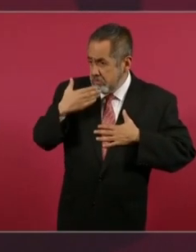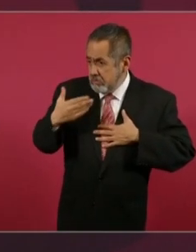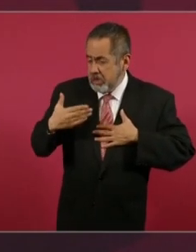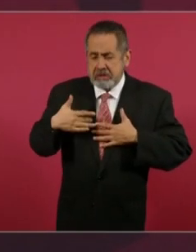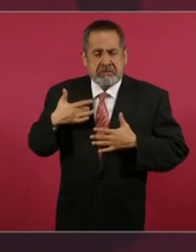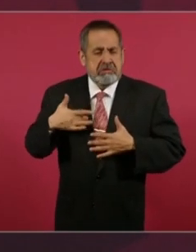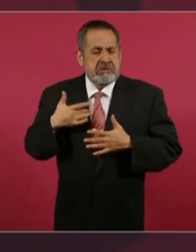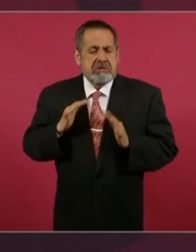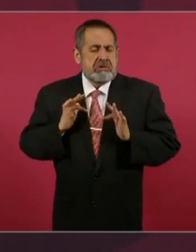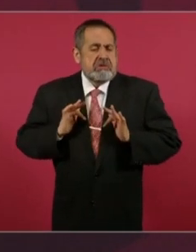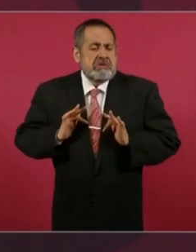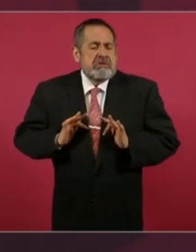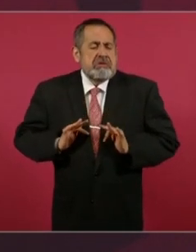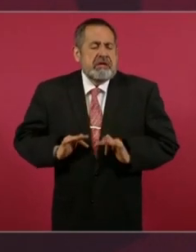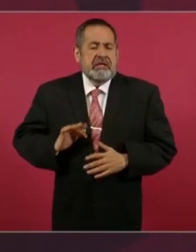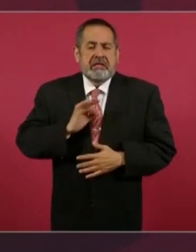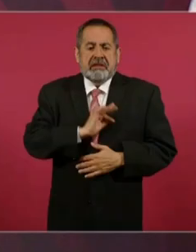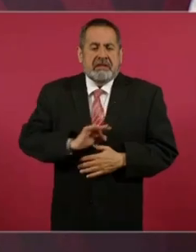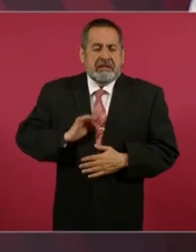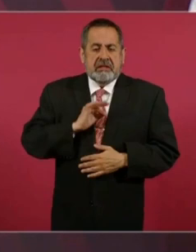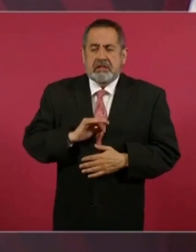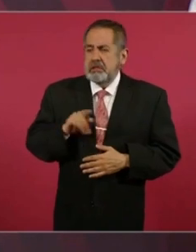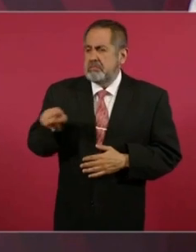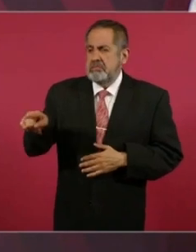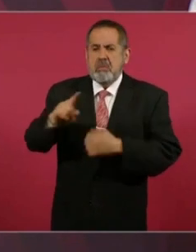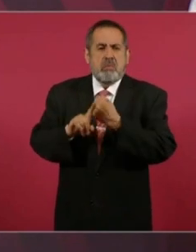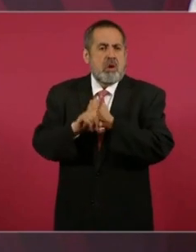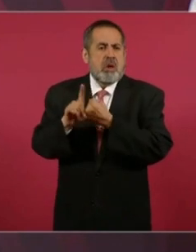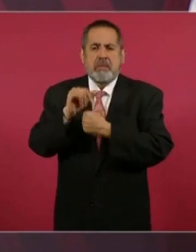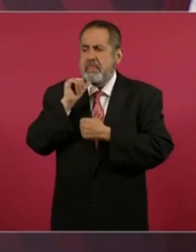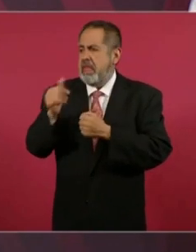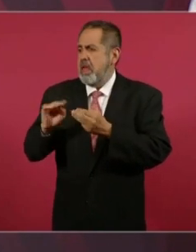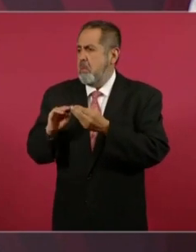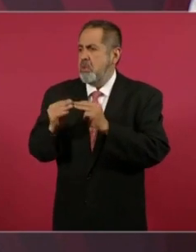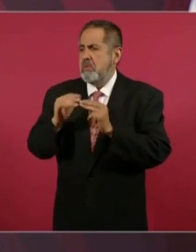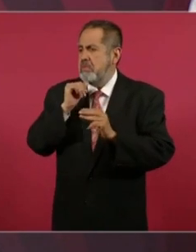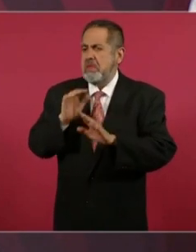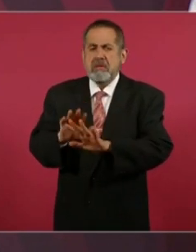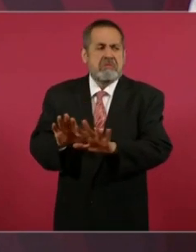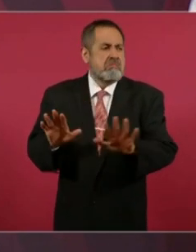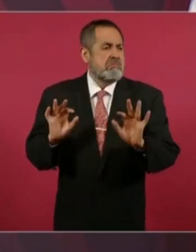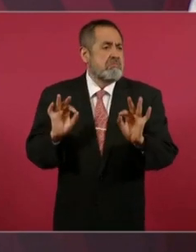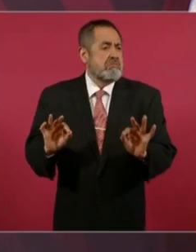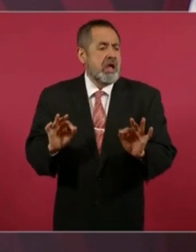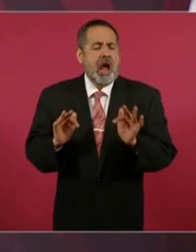conciencia y estar bien con el prójimo.